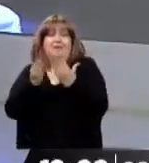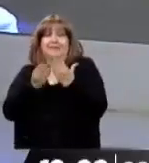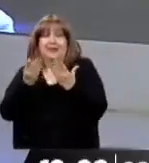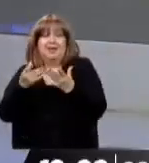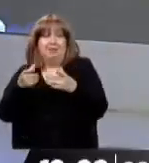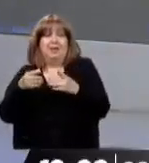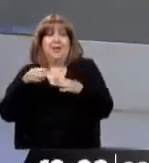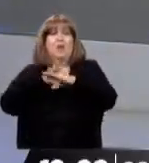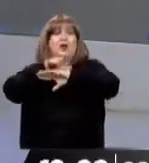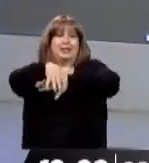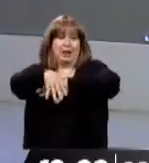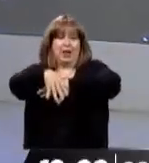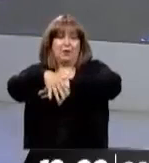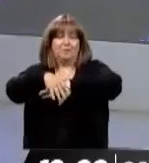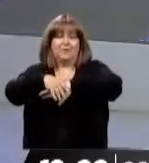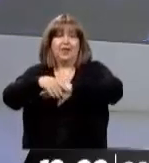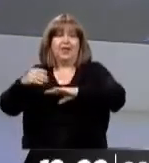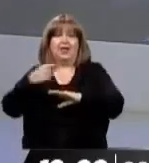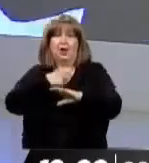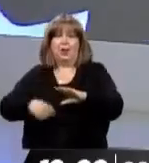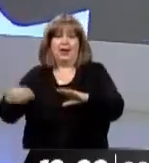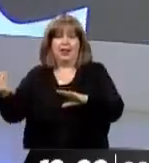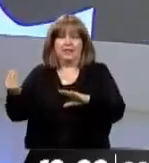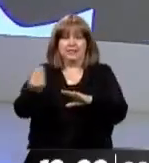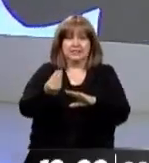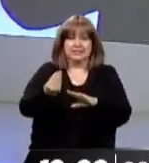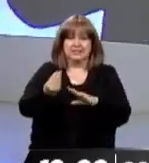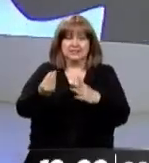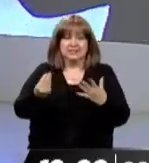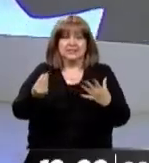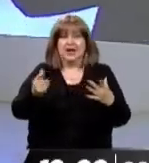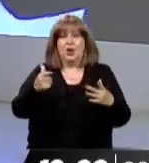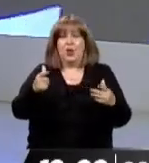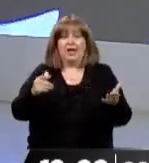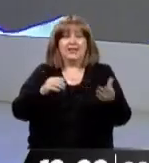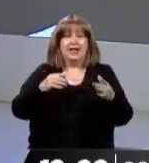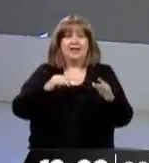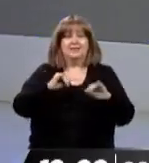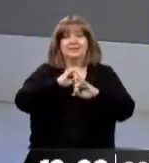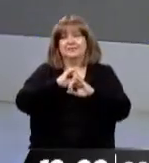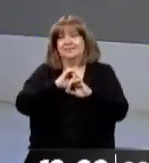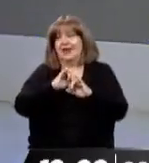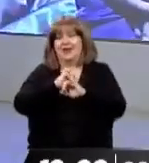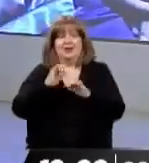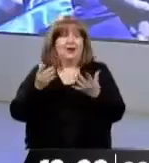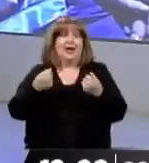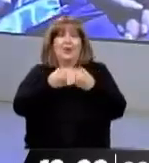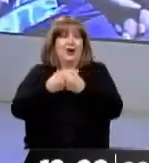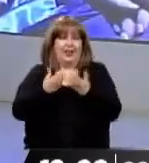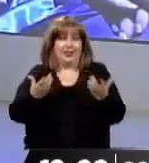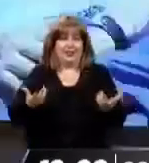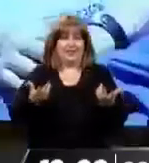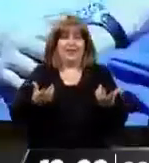tema, Portezuelo del Viento. Y si la presencia no alivió tensiones, ni apaciguó, ni acercó posiciones, el año electoral tampoco lo va a hacer, seguramente. Así que